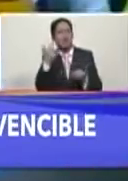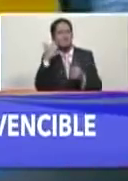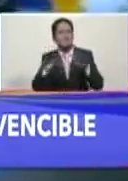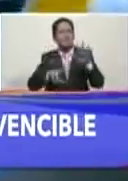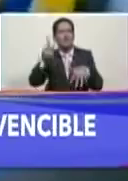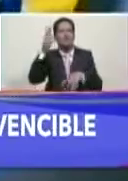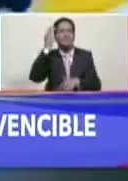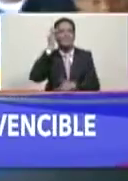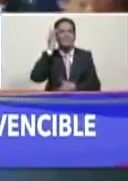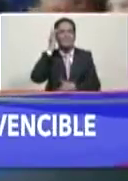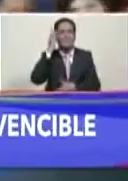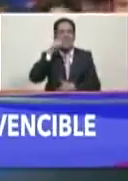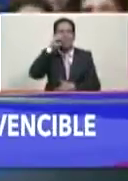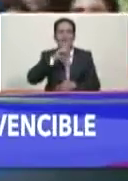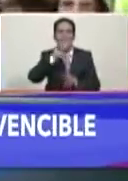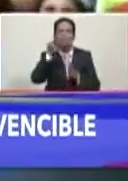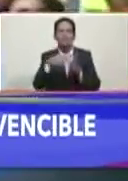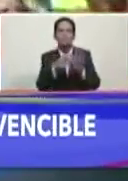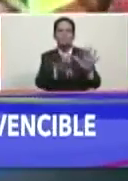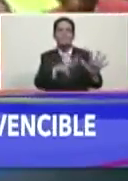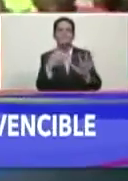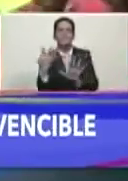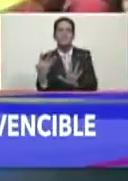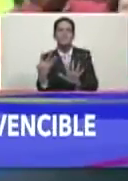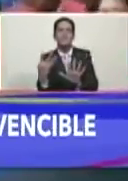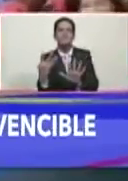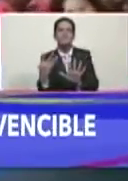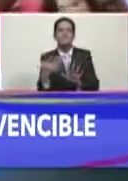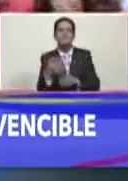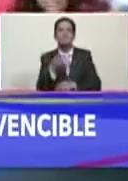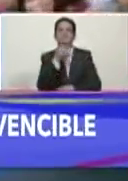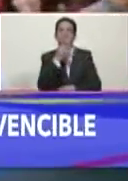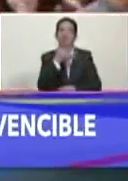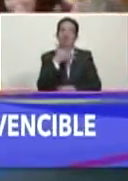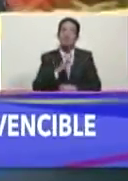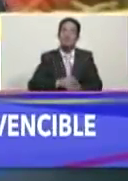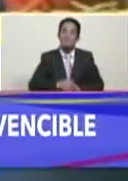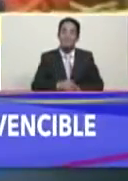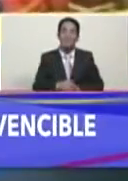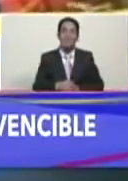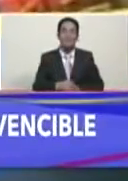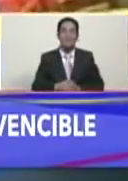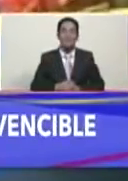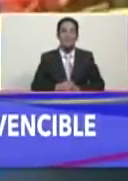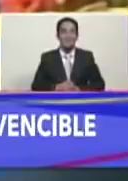de febrero del 2019! ¡Qué hermosa!